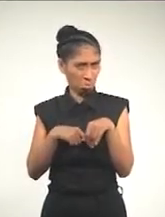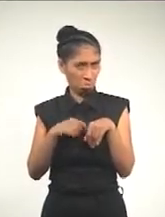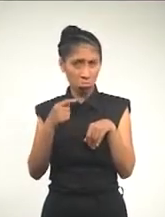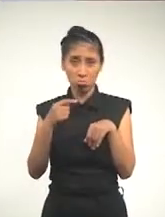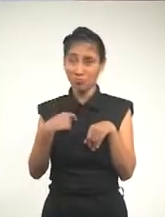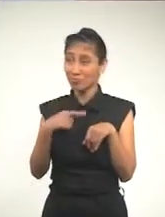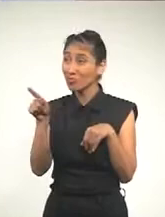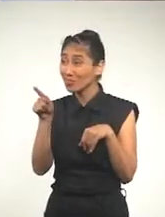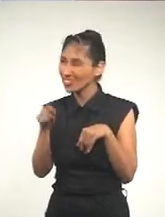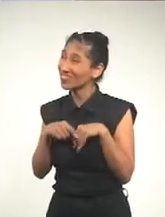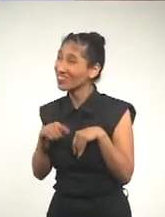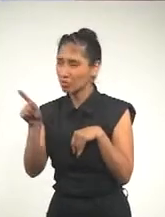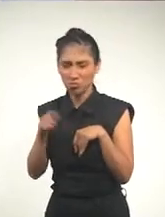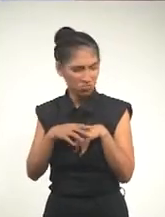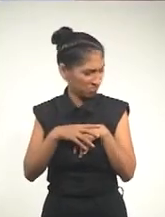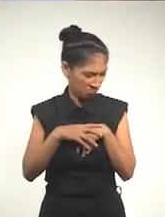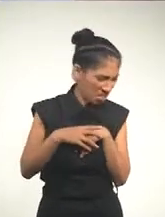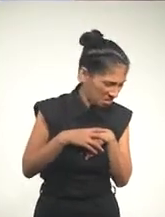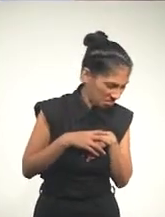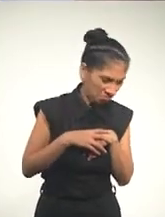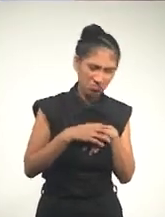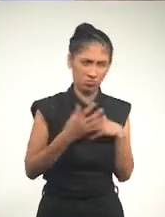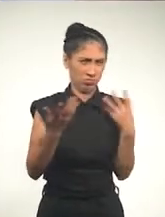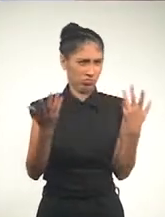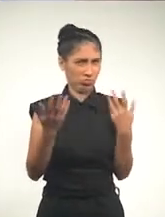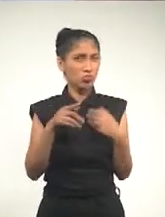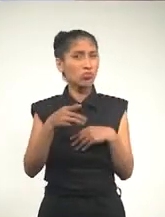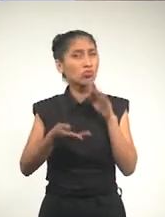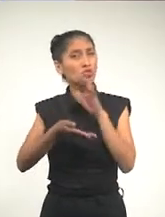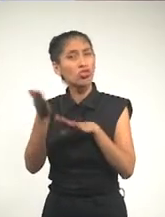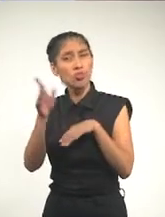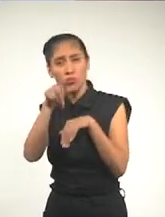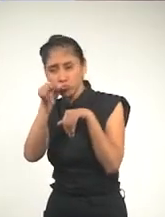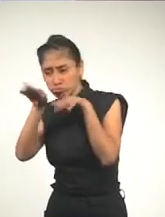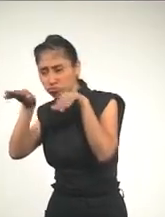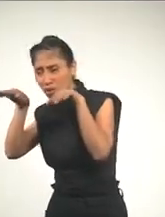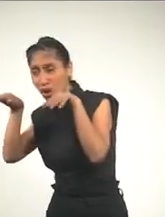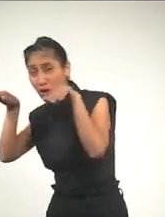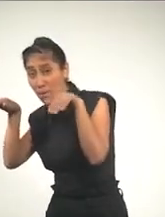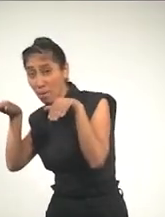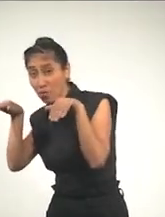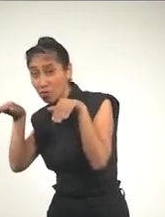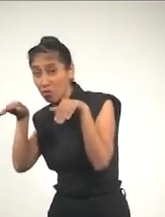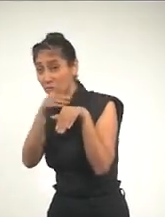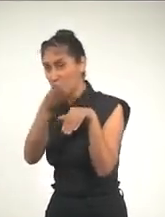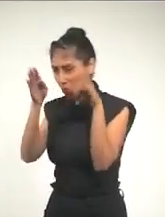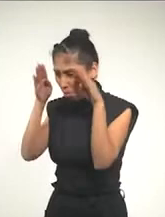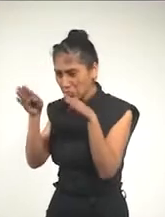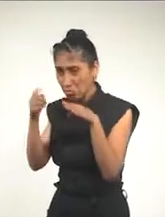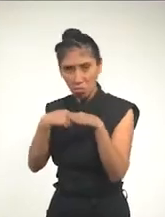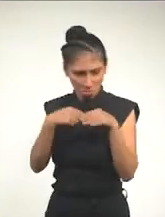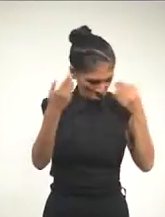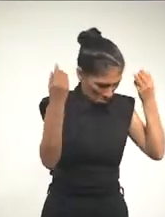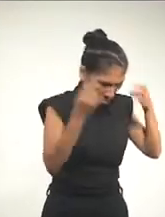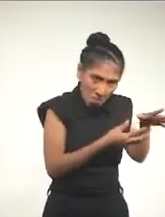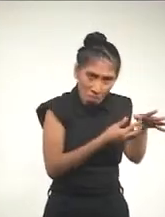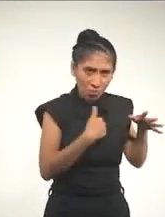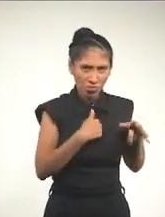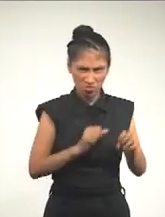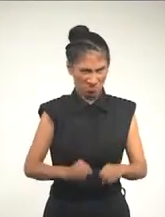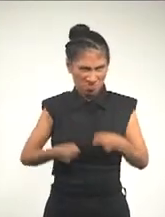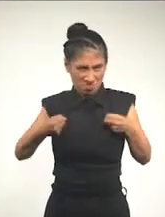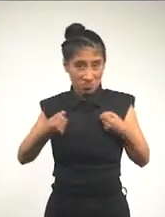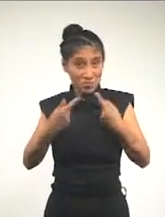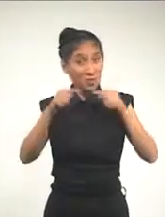Cuando no me hace caso por atender al pichón. Pero ahora me siento mucho mejor